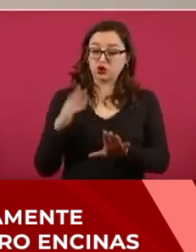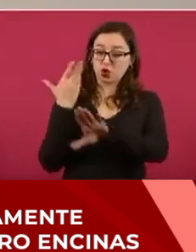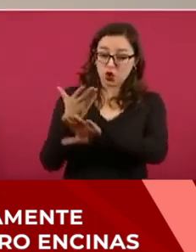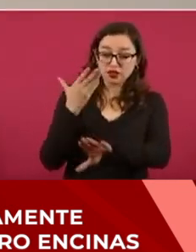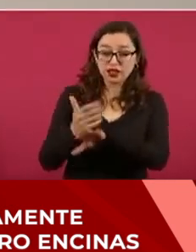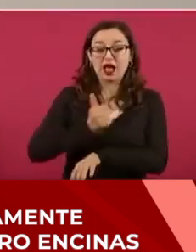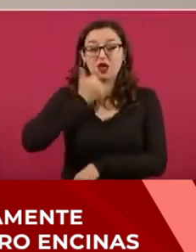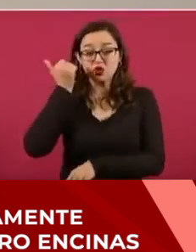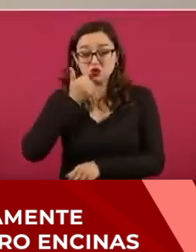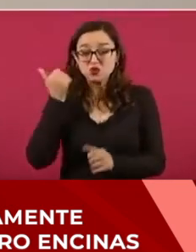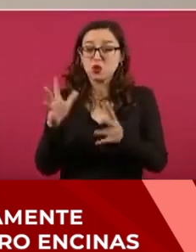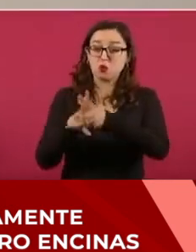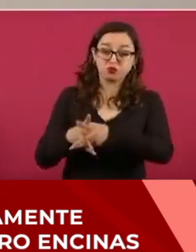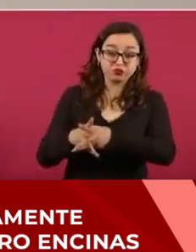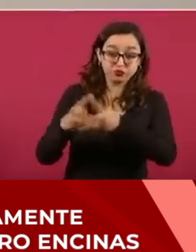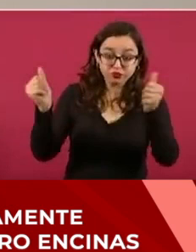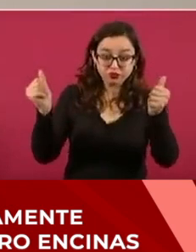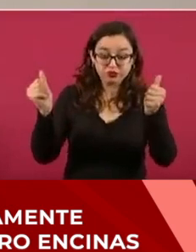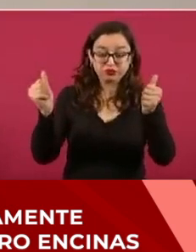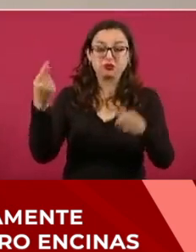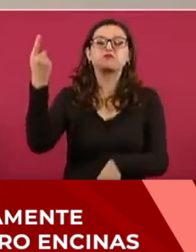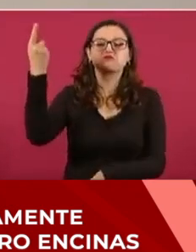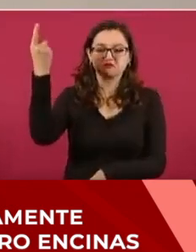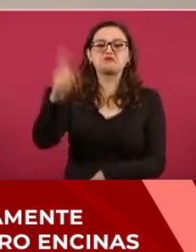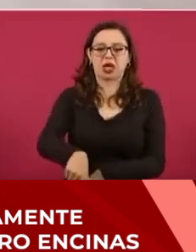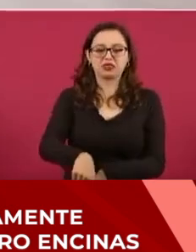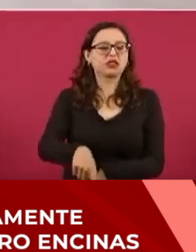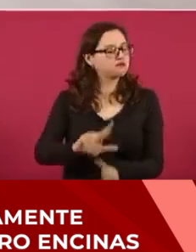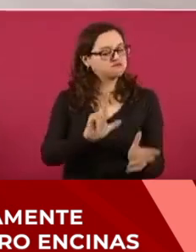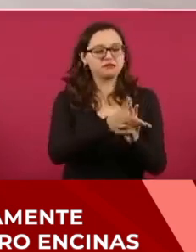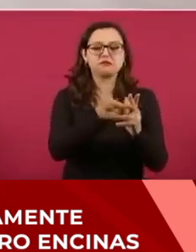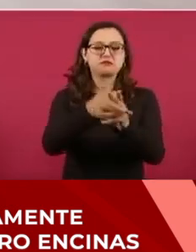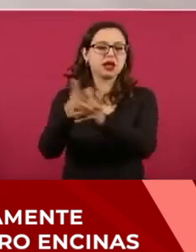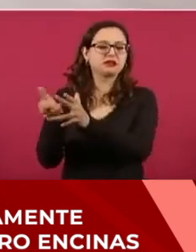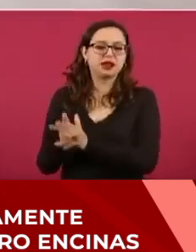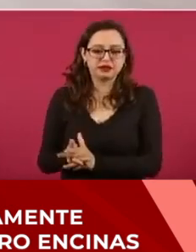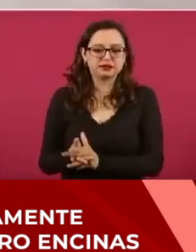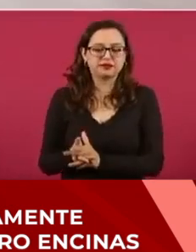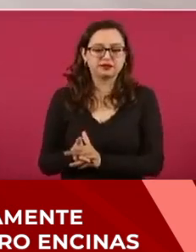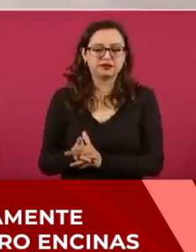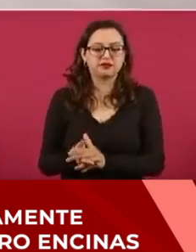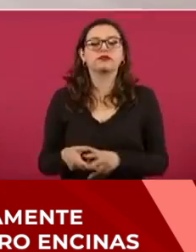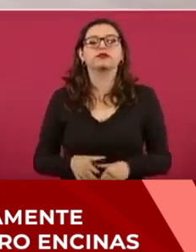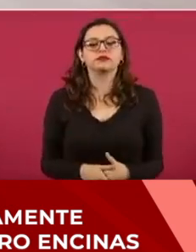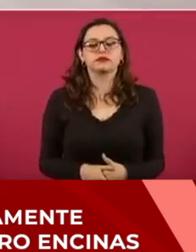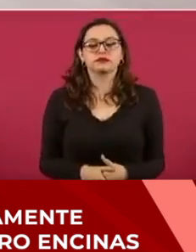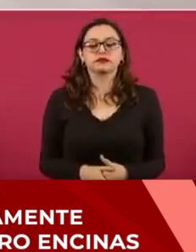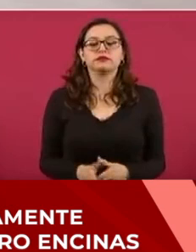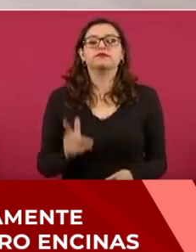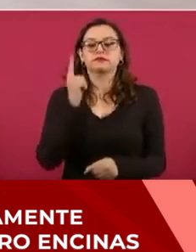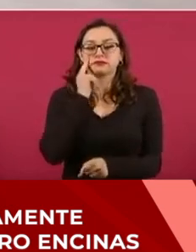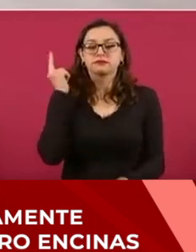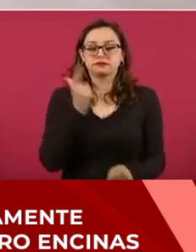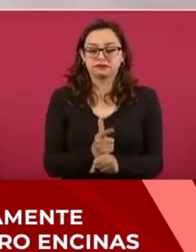persecución, se dio la orden de desaparecer a los estudiantes. Se confirma la